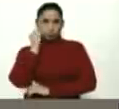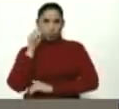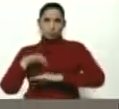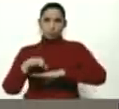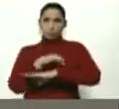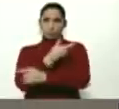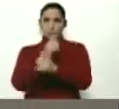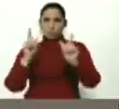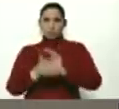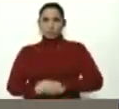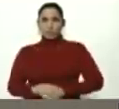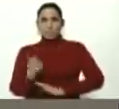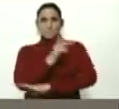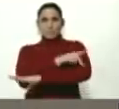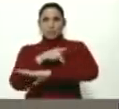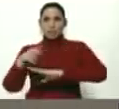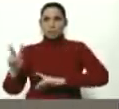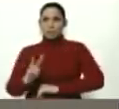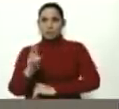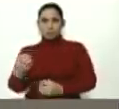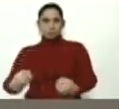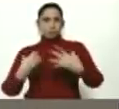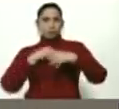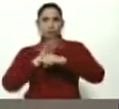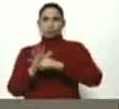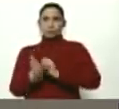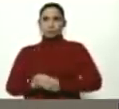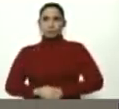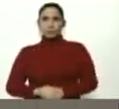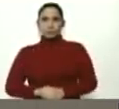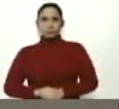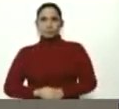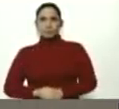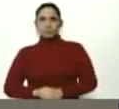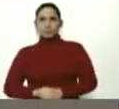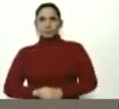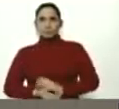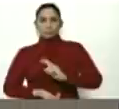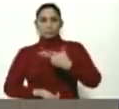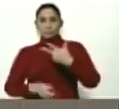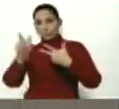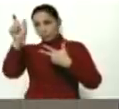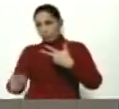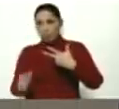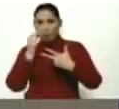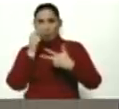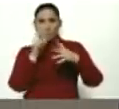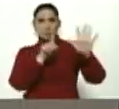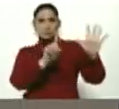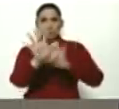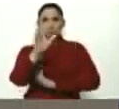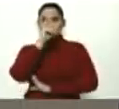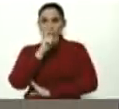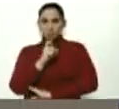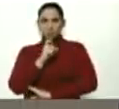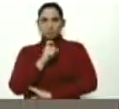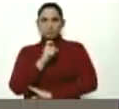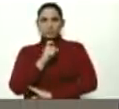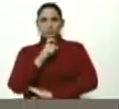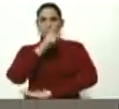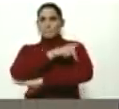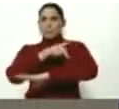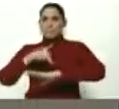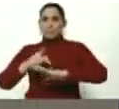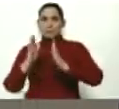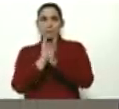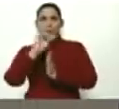municipio Libertador, parroquia El Valle, infectada por COVID-19. Un hombre de 65 años de edad de la parroquia